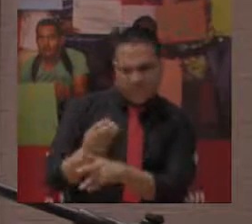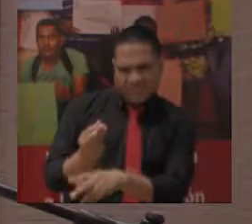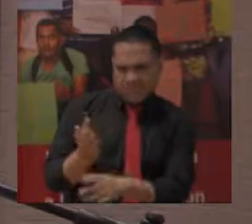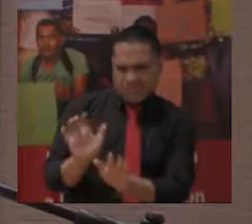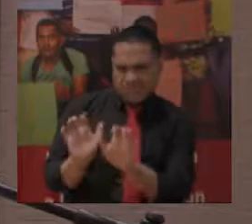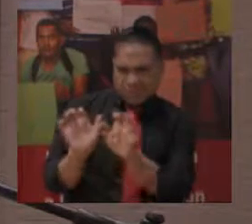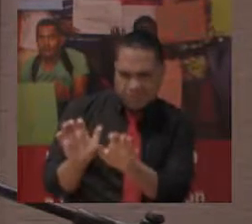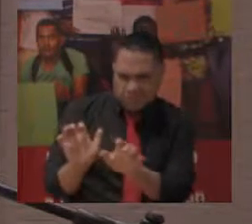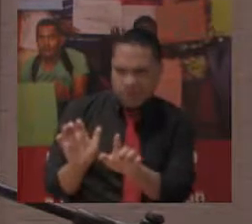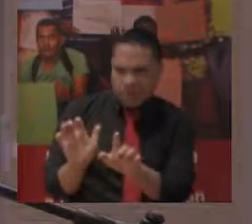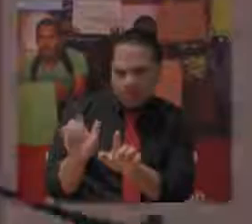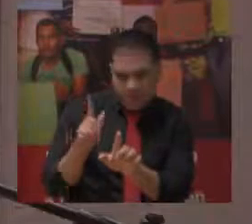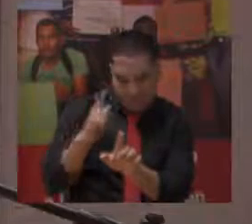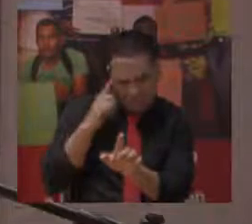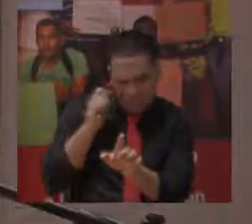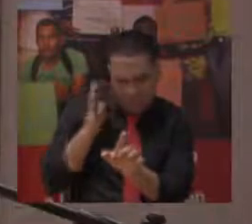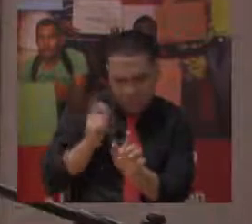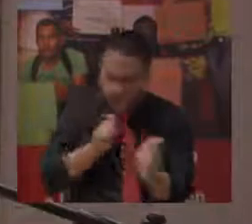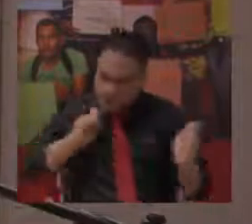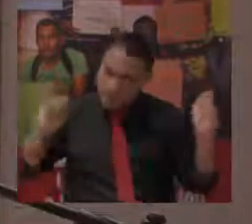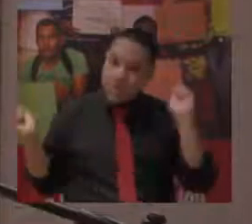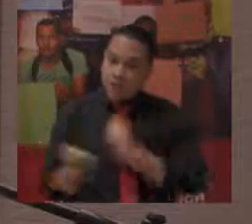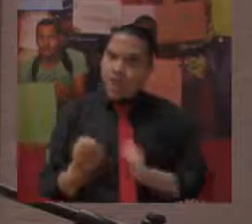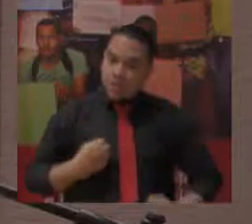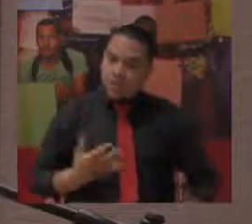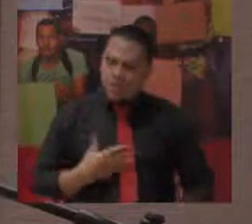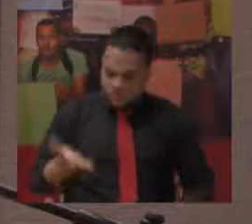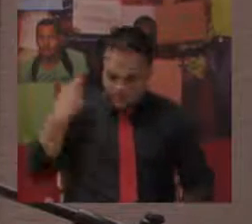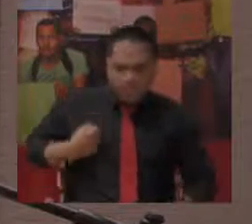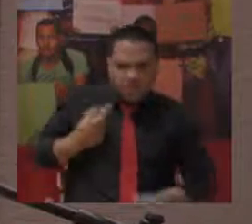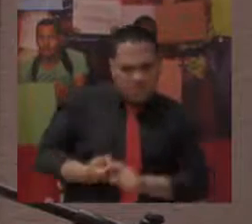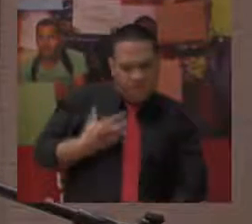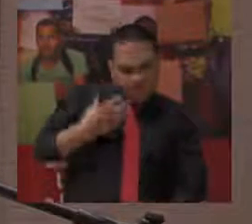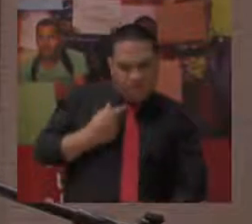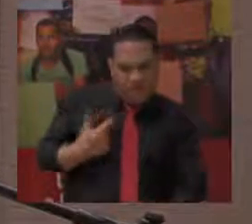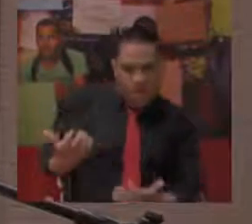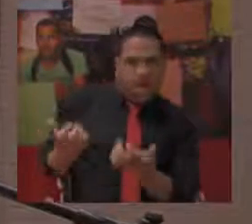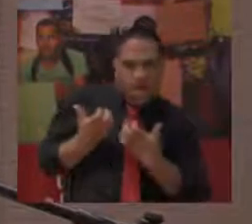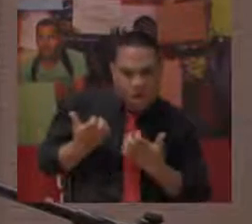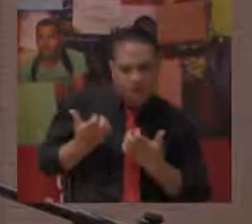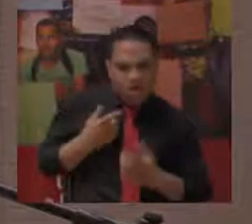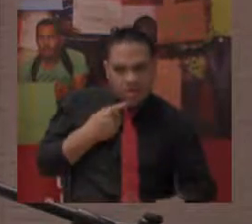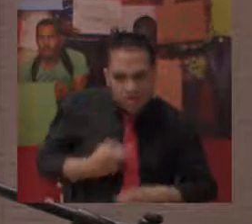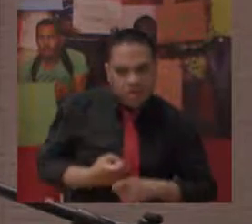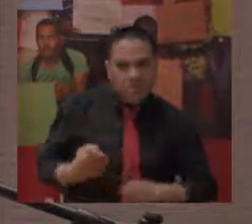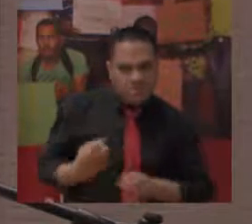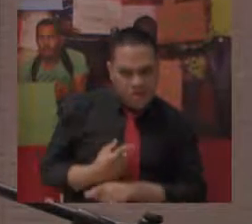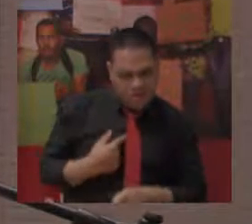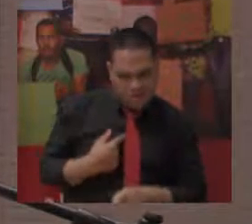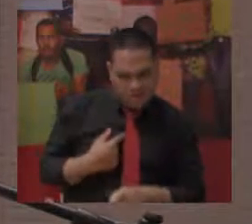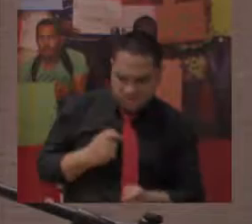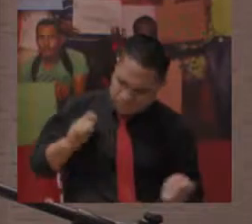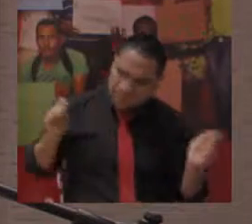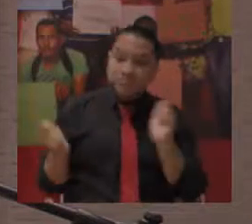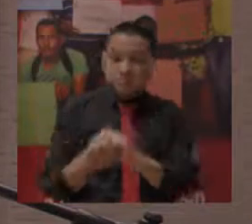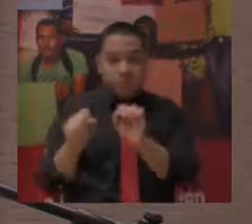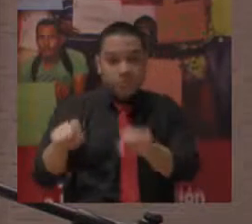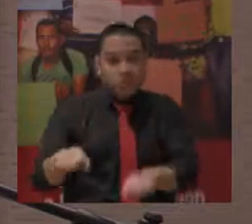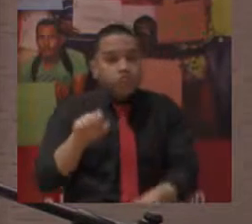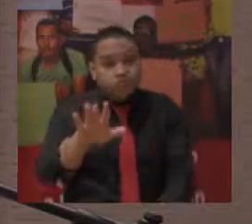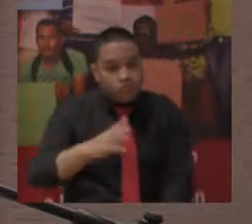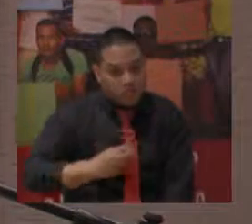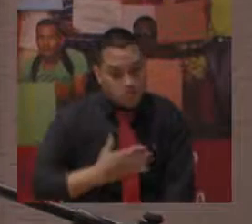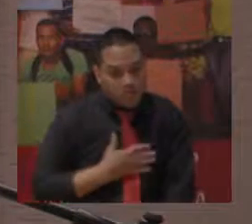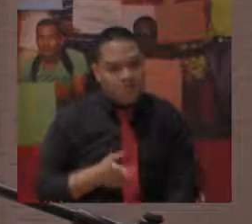una dinámica de oportunidades, porque ellos mismos han sido depositarios de una oportunidad de vida, volver a arrancar.